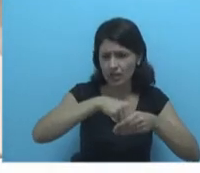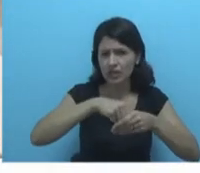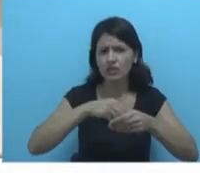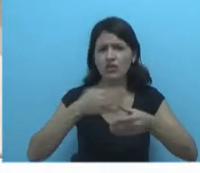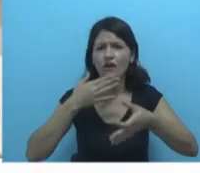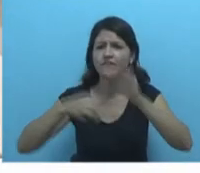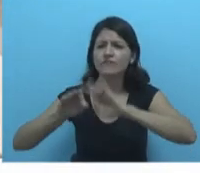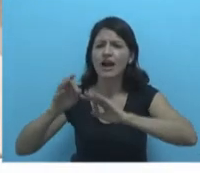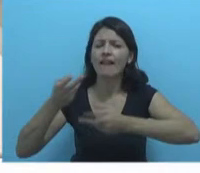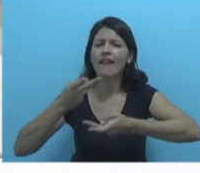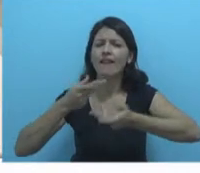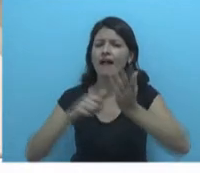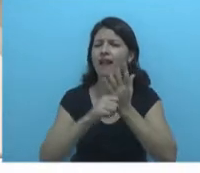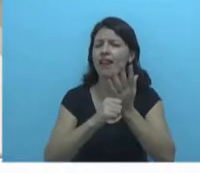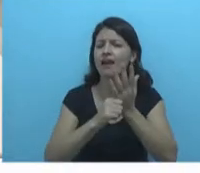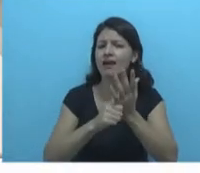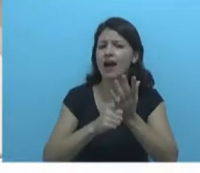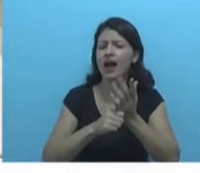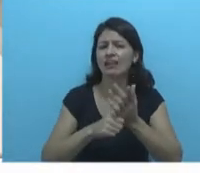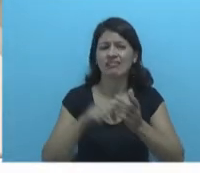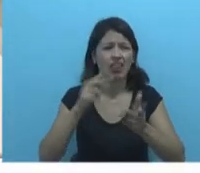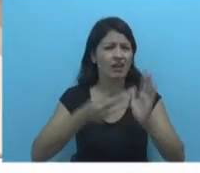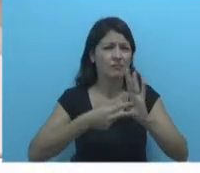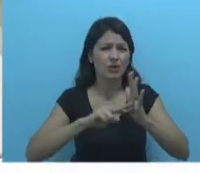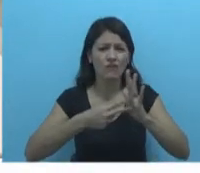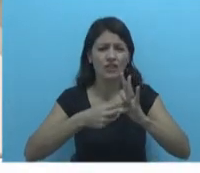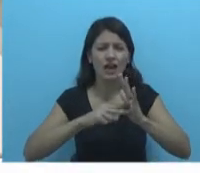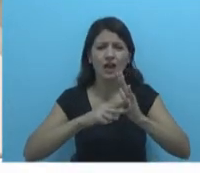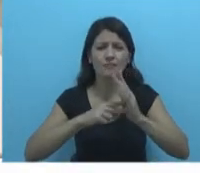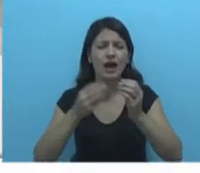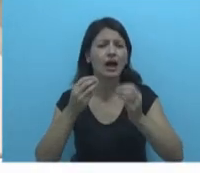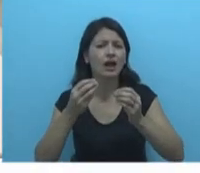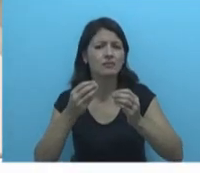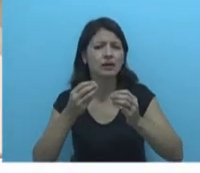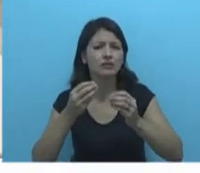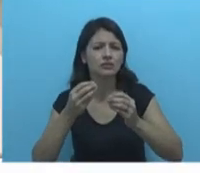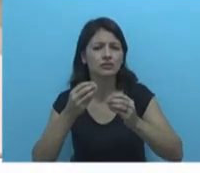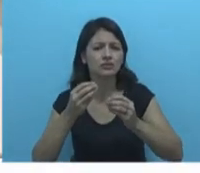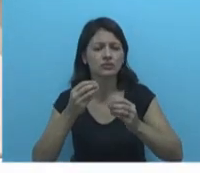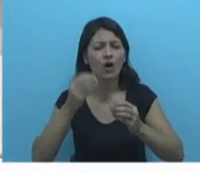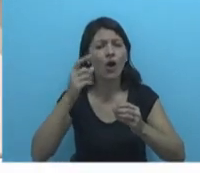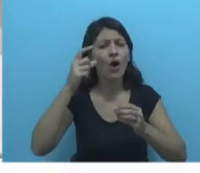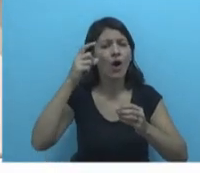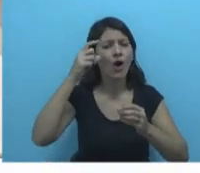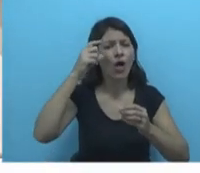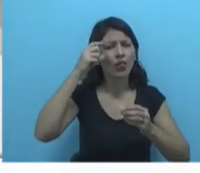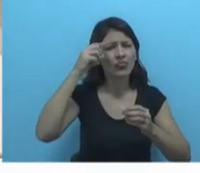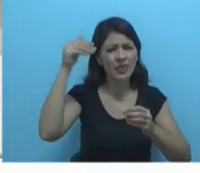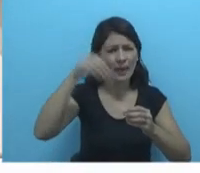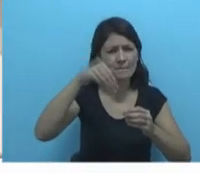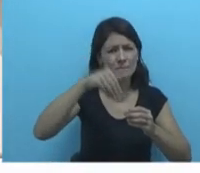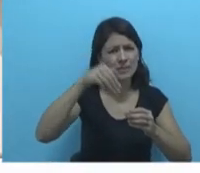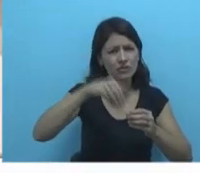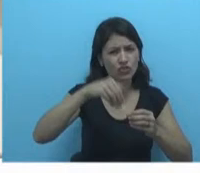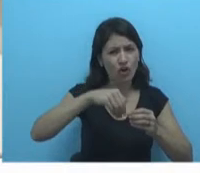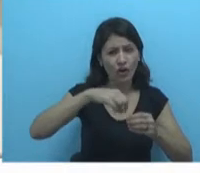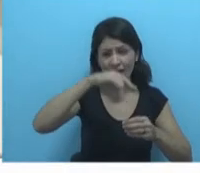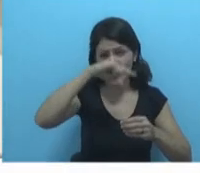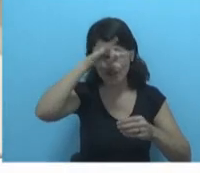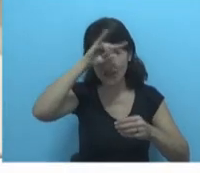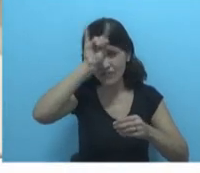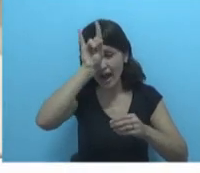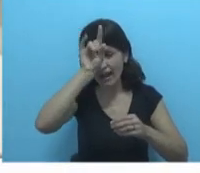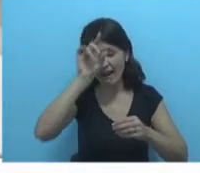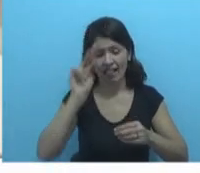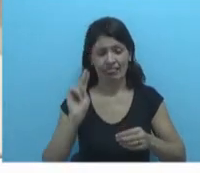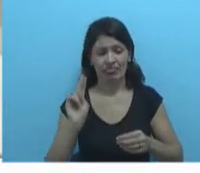se sostiene, pueda pasar en este momento también. Hubo una caída de 10 millones de cabezas en la República Argentina, hubo una